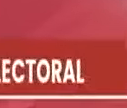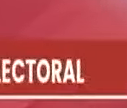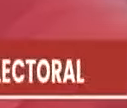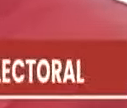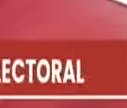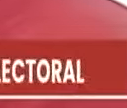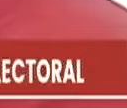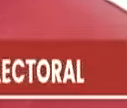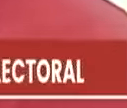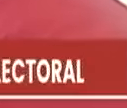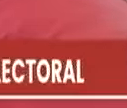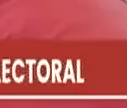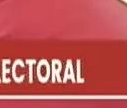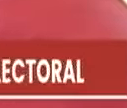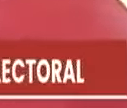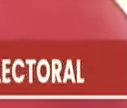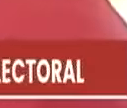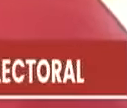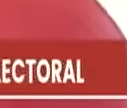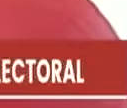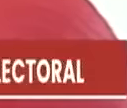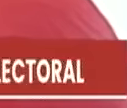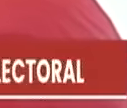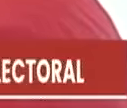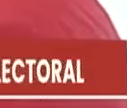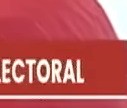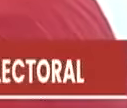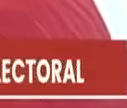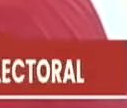El Machado del Country Club se cree superior.